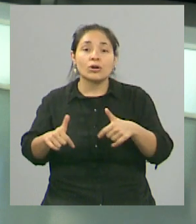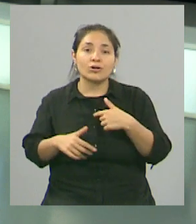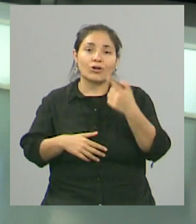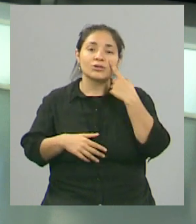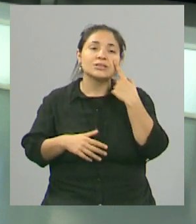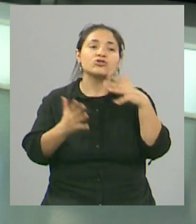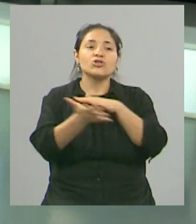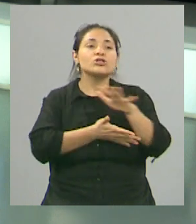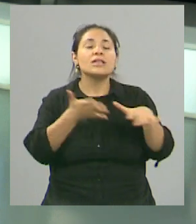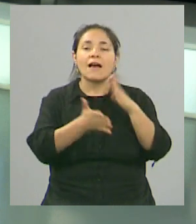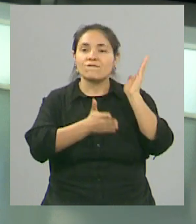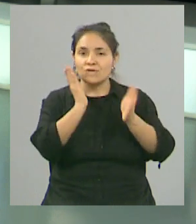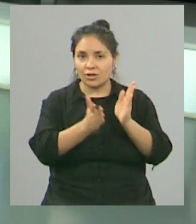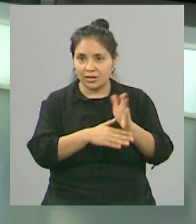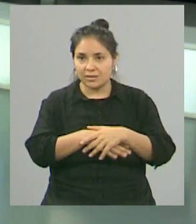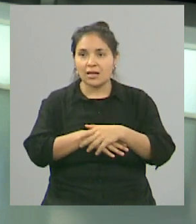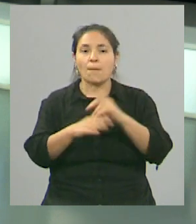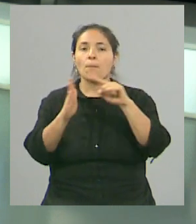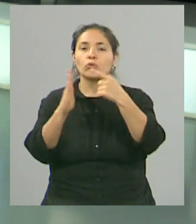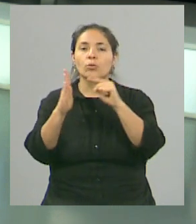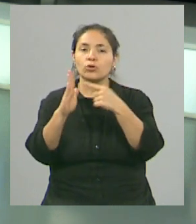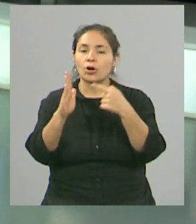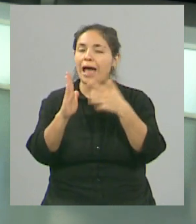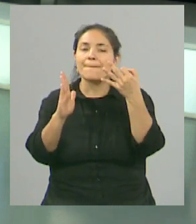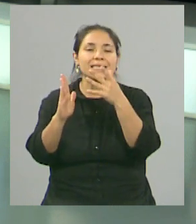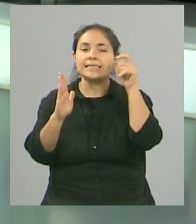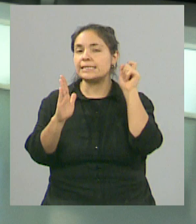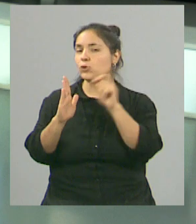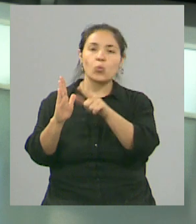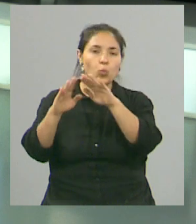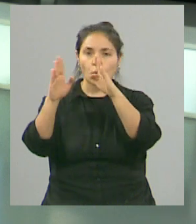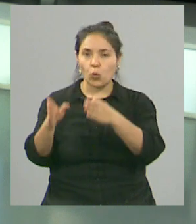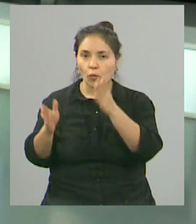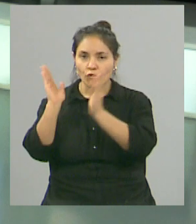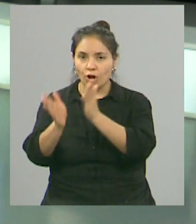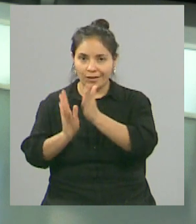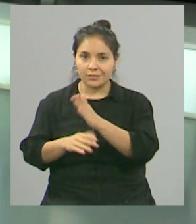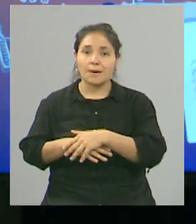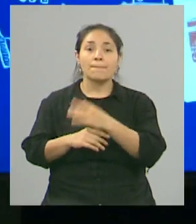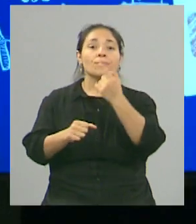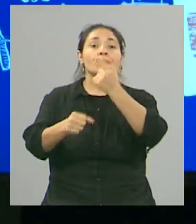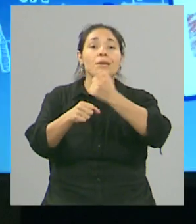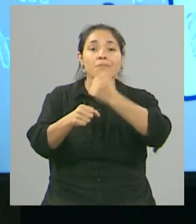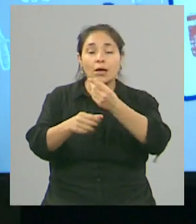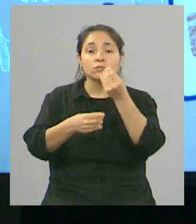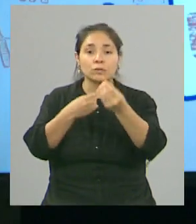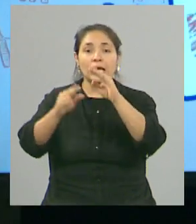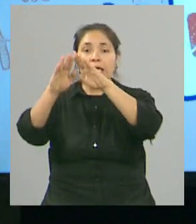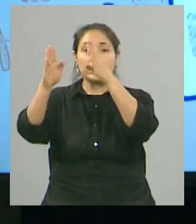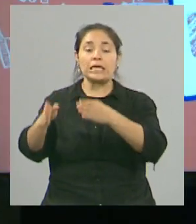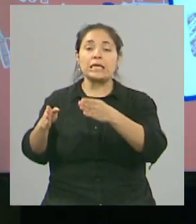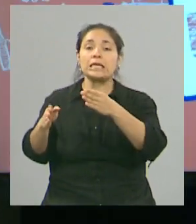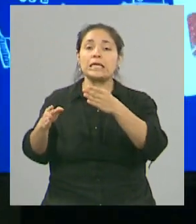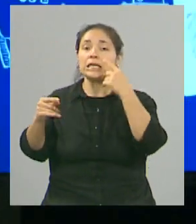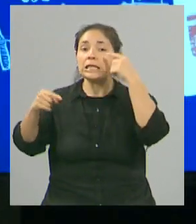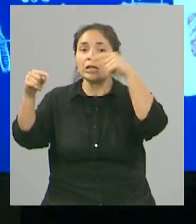social, sí tiene ciertas especificidades, ¿no? Primero tiene que haber una institución que sea o una